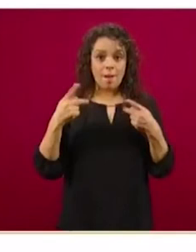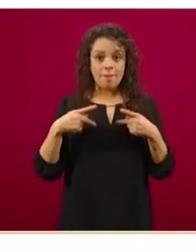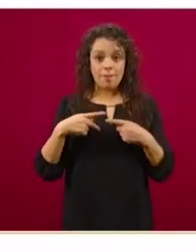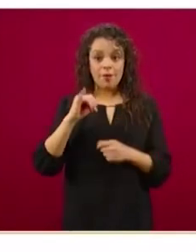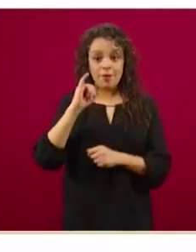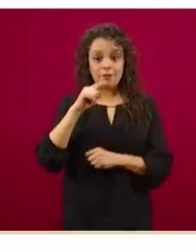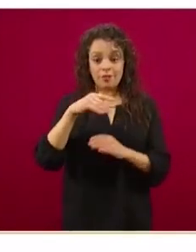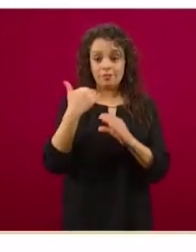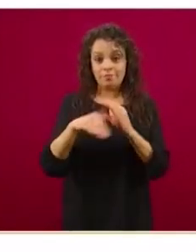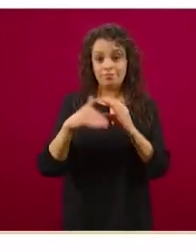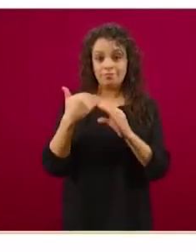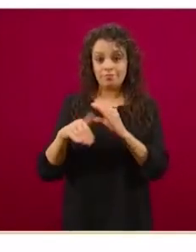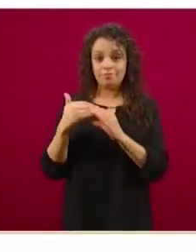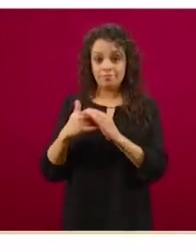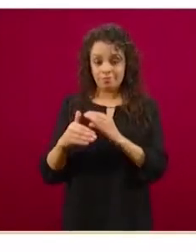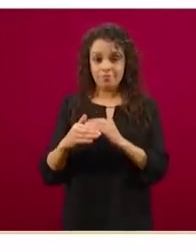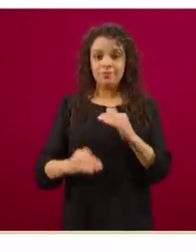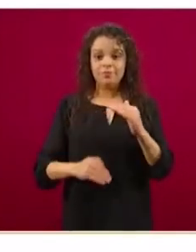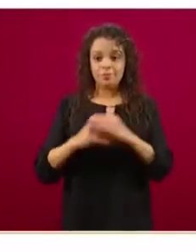los beneficiarios actualiza a